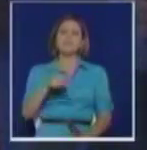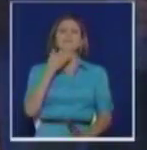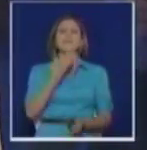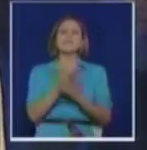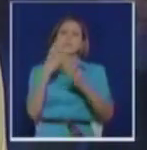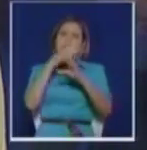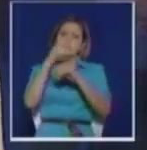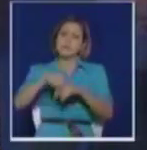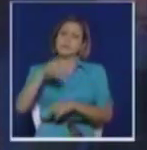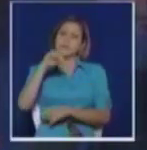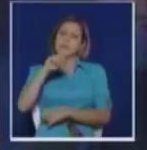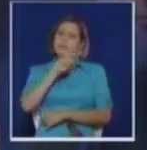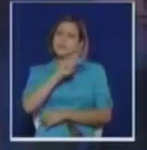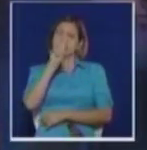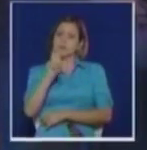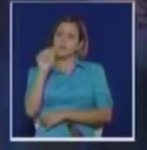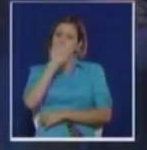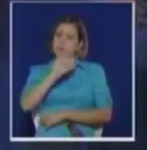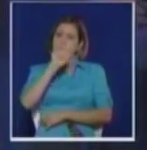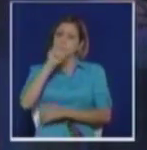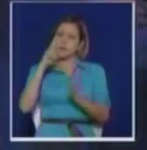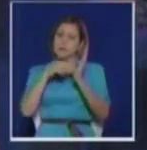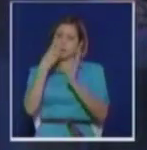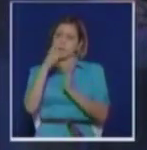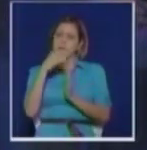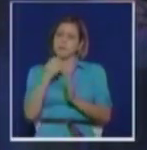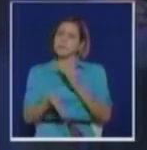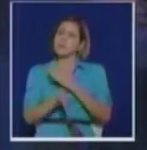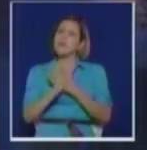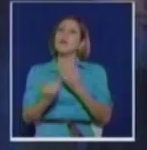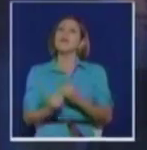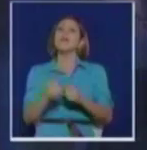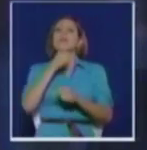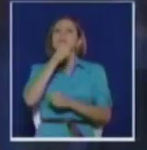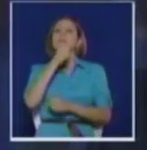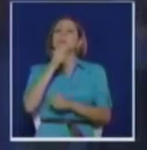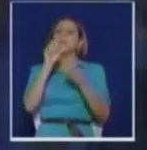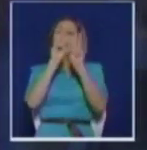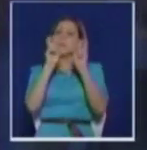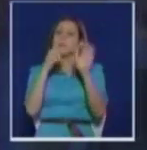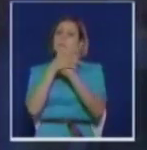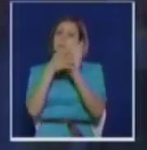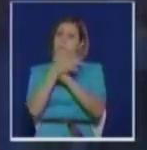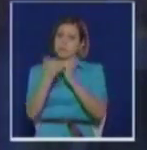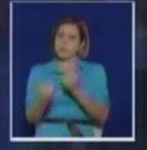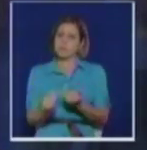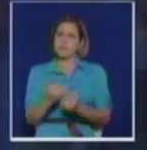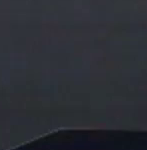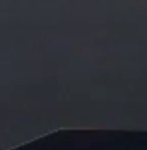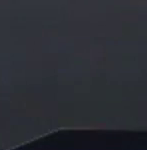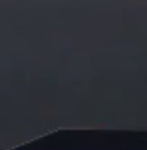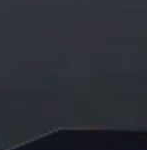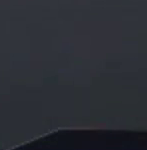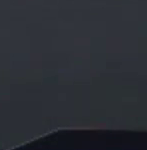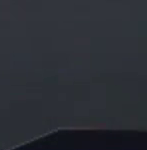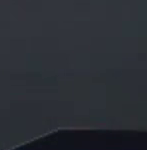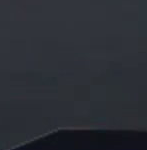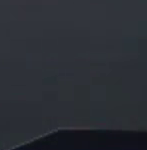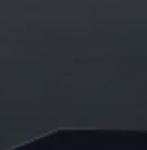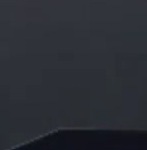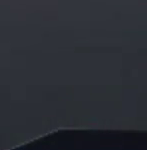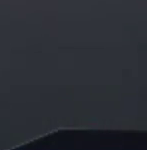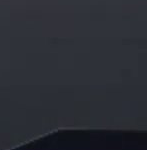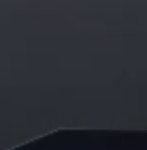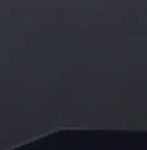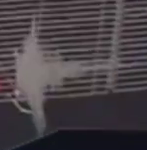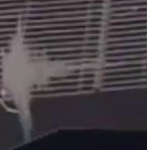Buenas noches, hoy es martes 27 de agosto de 2013. A continuación les presentamos los titulares de las noticias de hoy. En Cali,